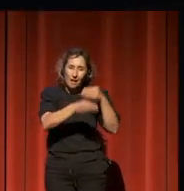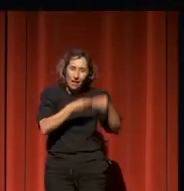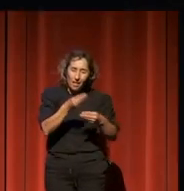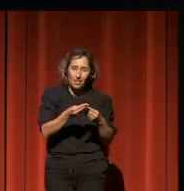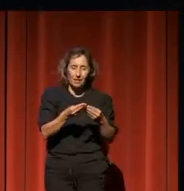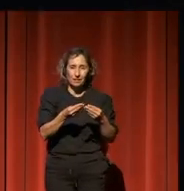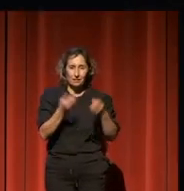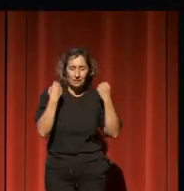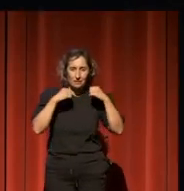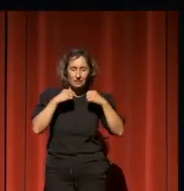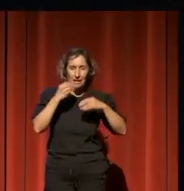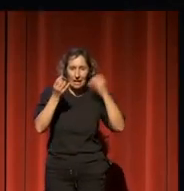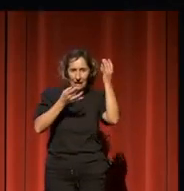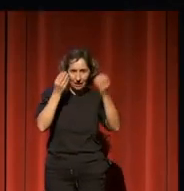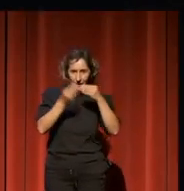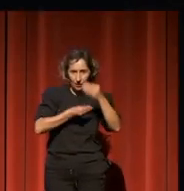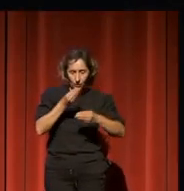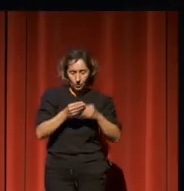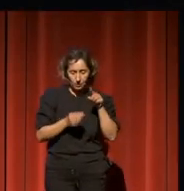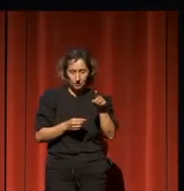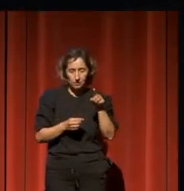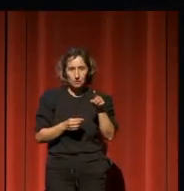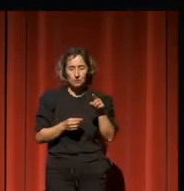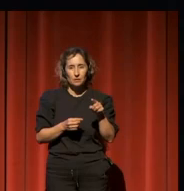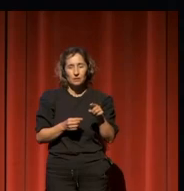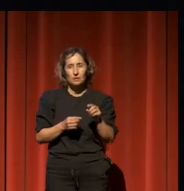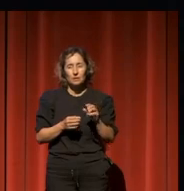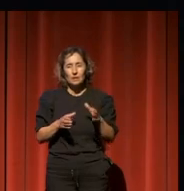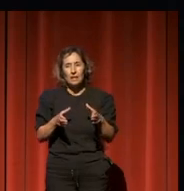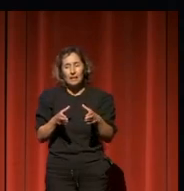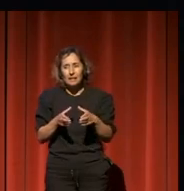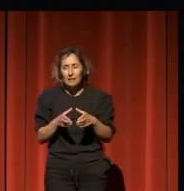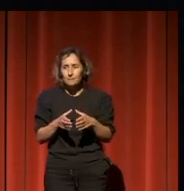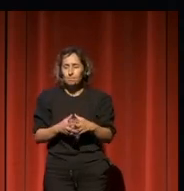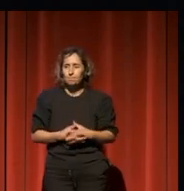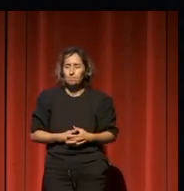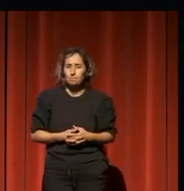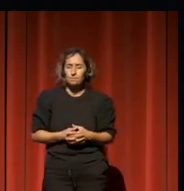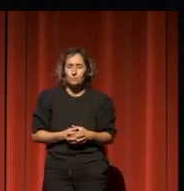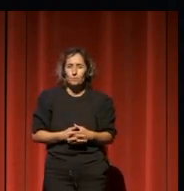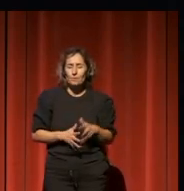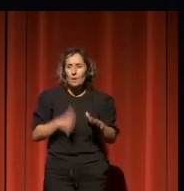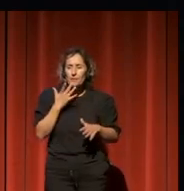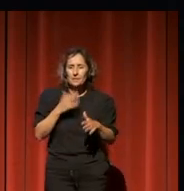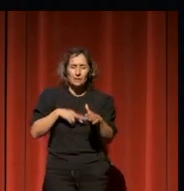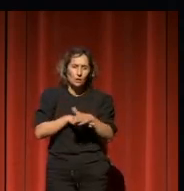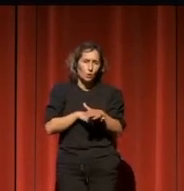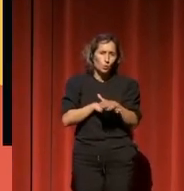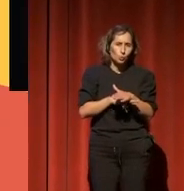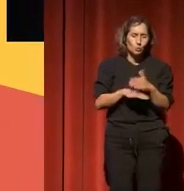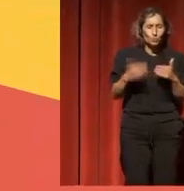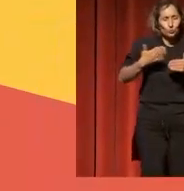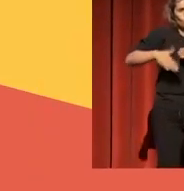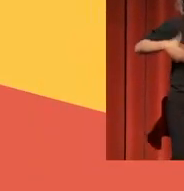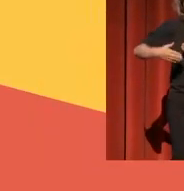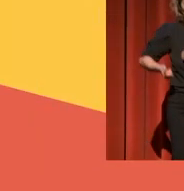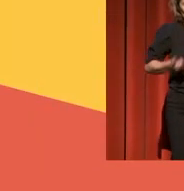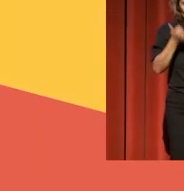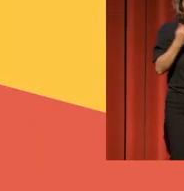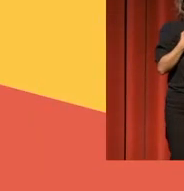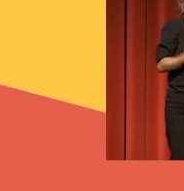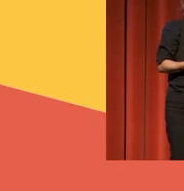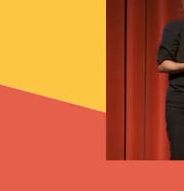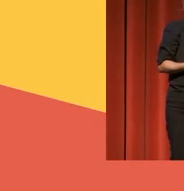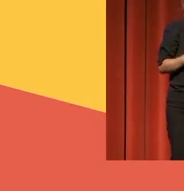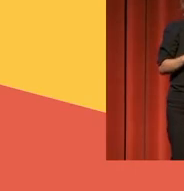aquellas En aquellos equipamientos que quizá tienen más eh dificultades de recursos eh etcétera